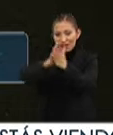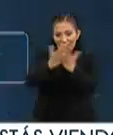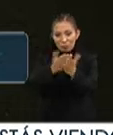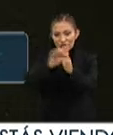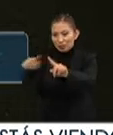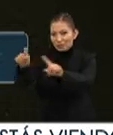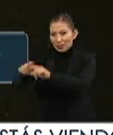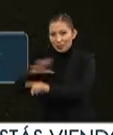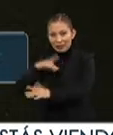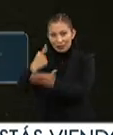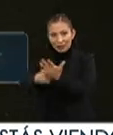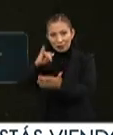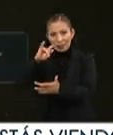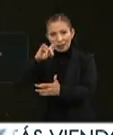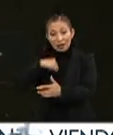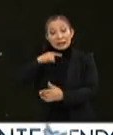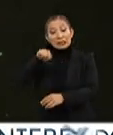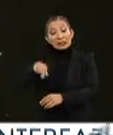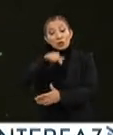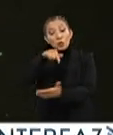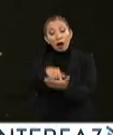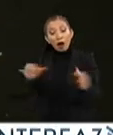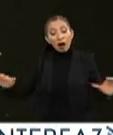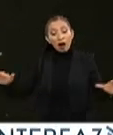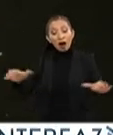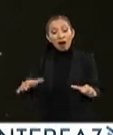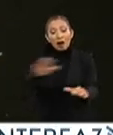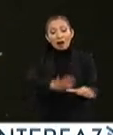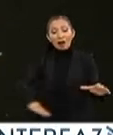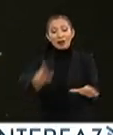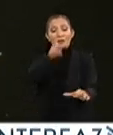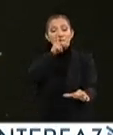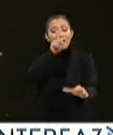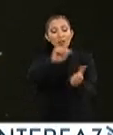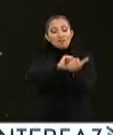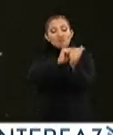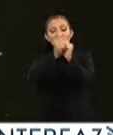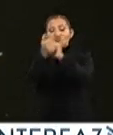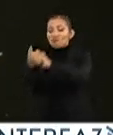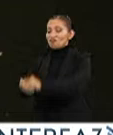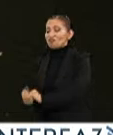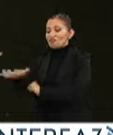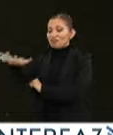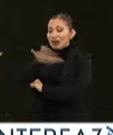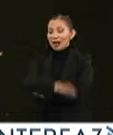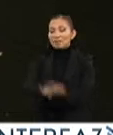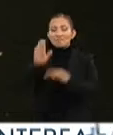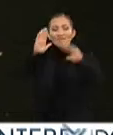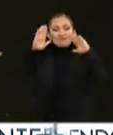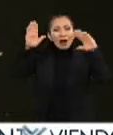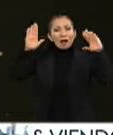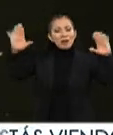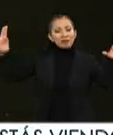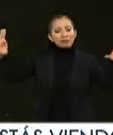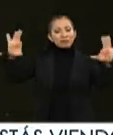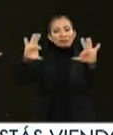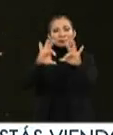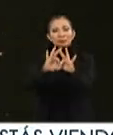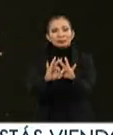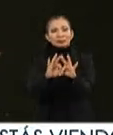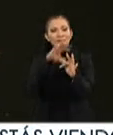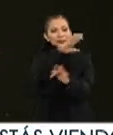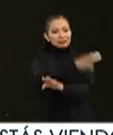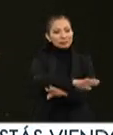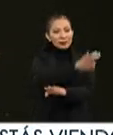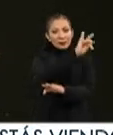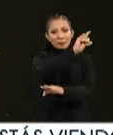se convierte en el espacio en donde la palabra se transforma en el maravilloso enlace